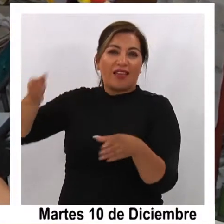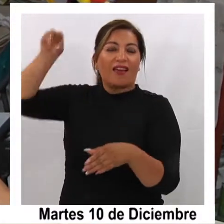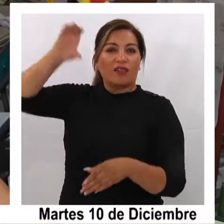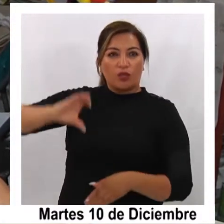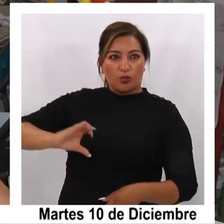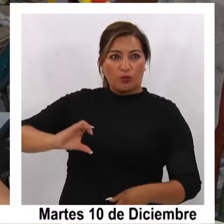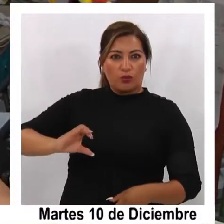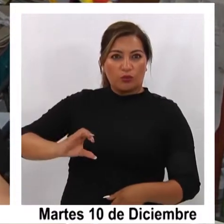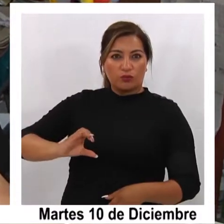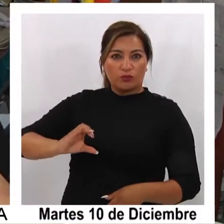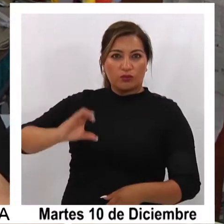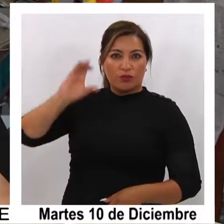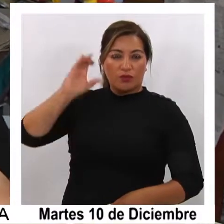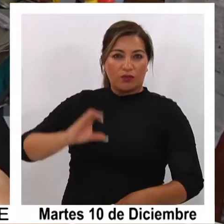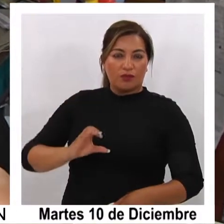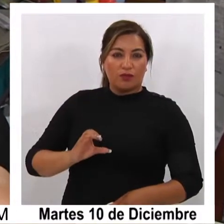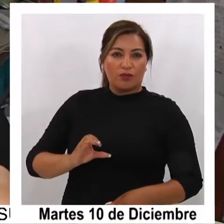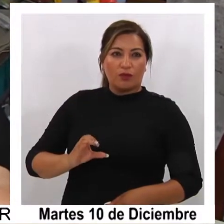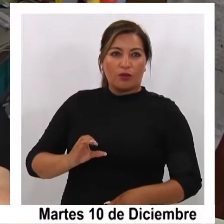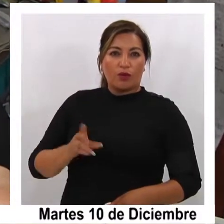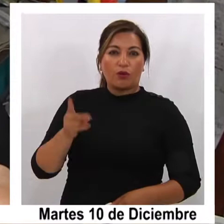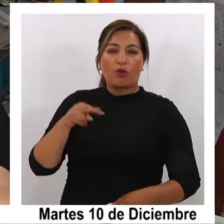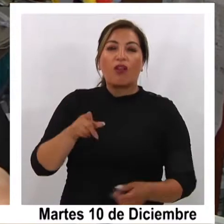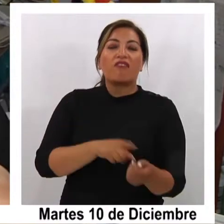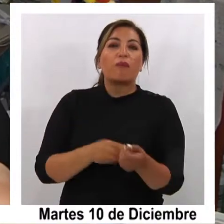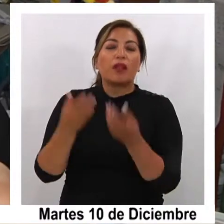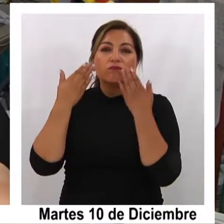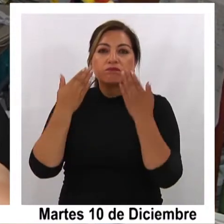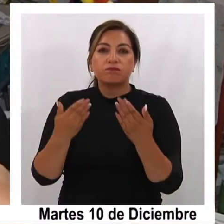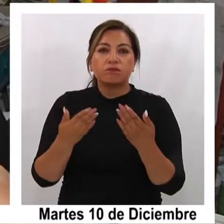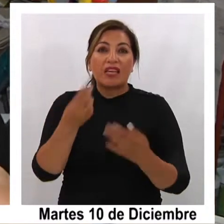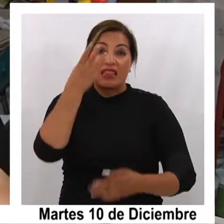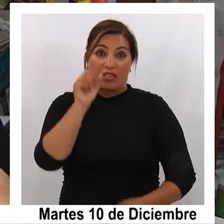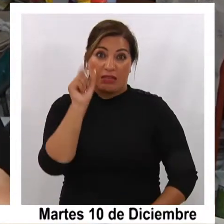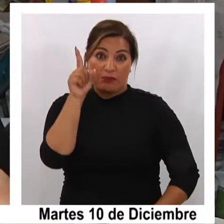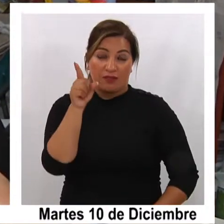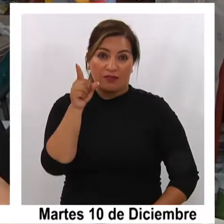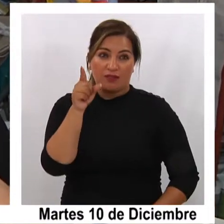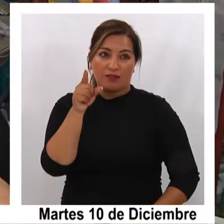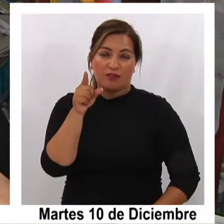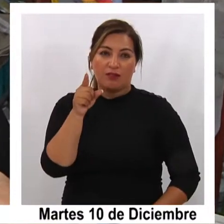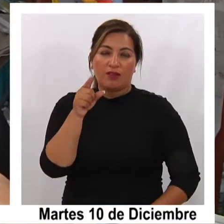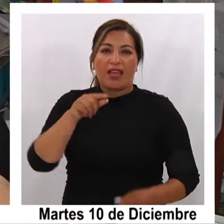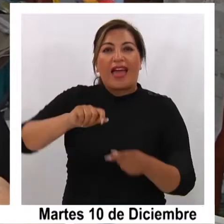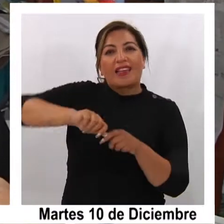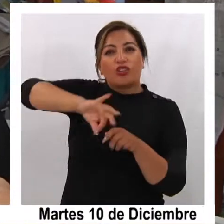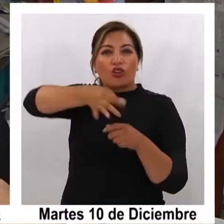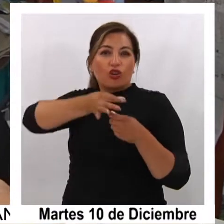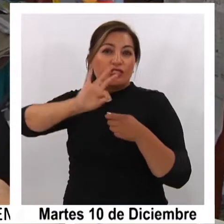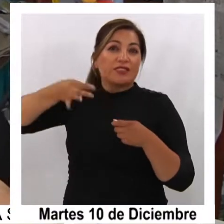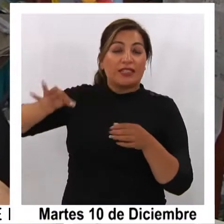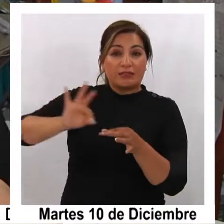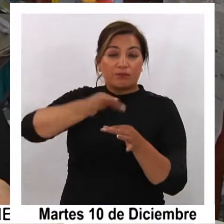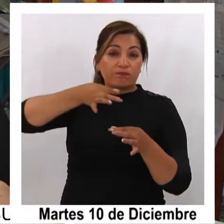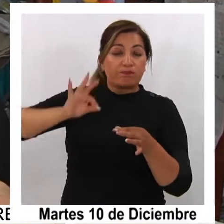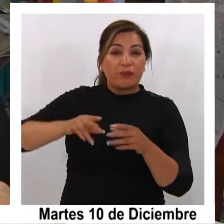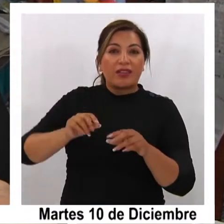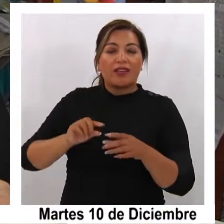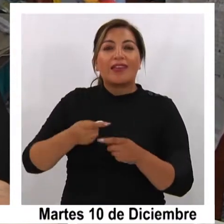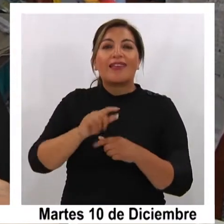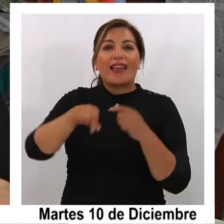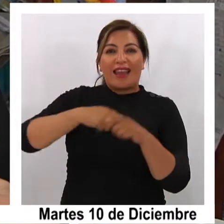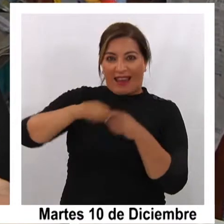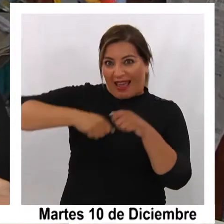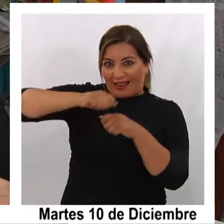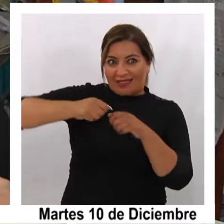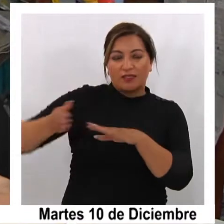sus lanitas y ese curso va a llevar adentro un mes de curso que se lo va a regalar a familia y eso va a costar 30.000 pesos. Vienen las lanas,